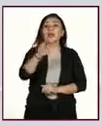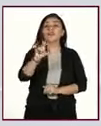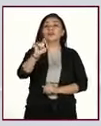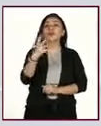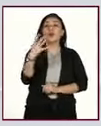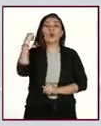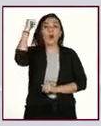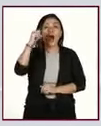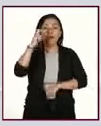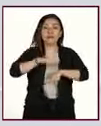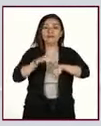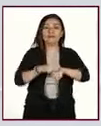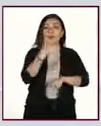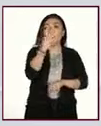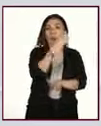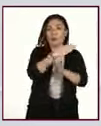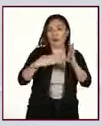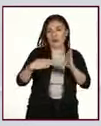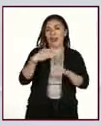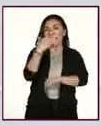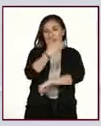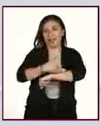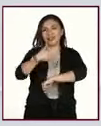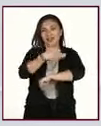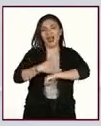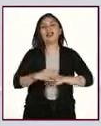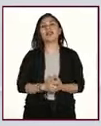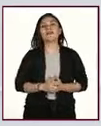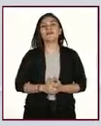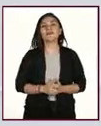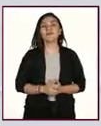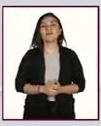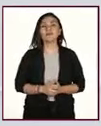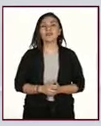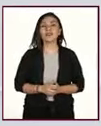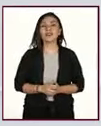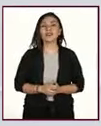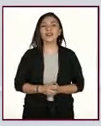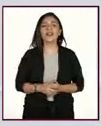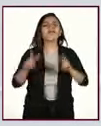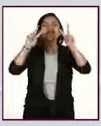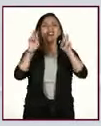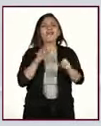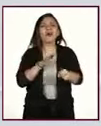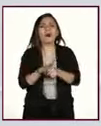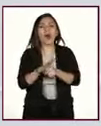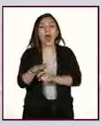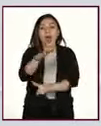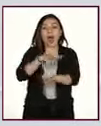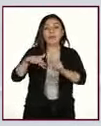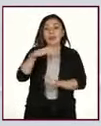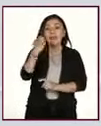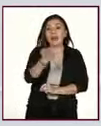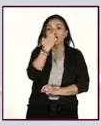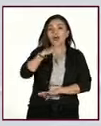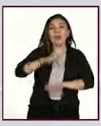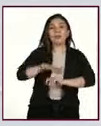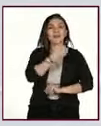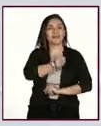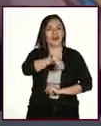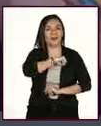24 de abril a las 16:30 horas, tiempo de la Ciudad de México, con el tema Ambiente Escolar